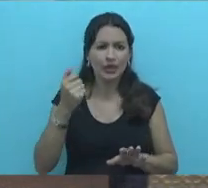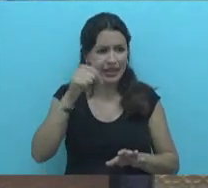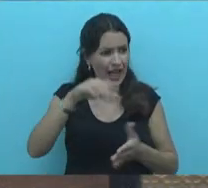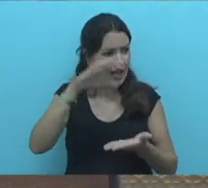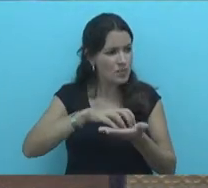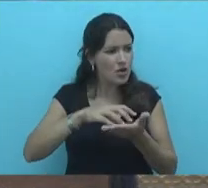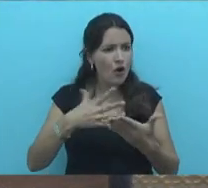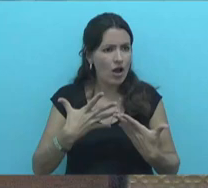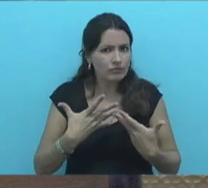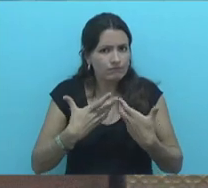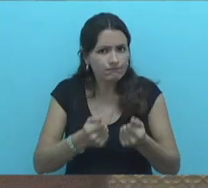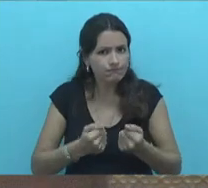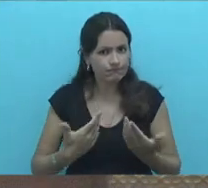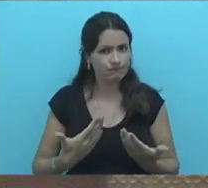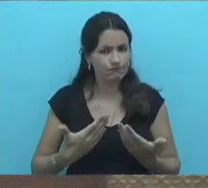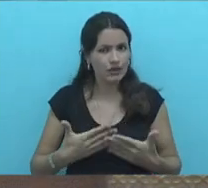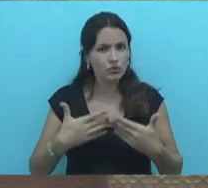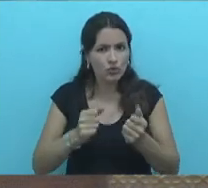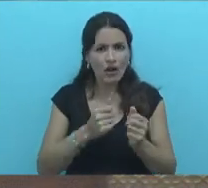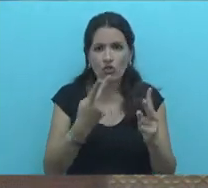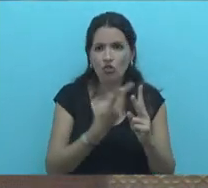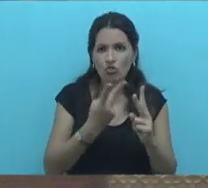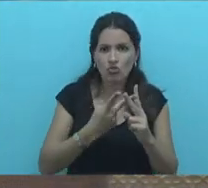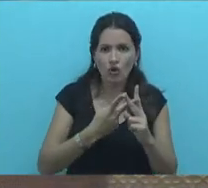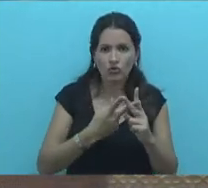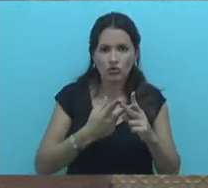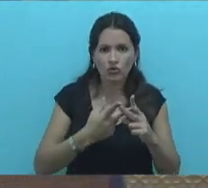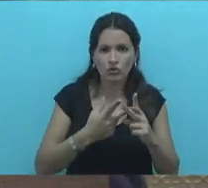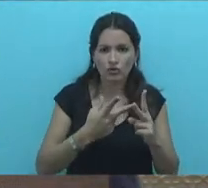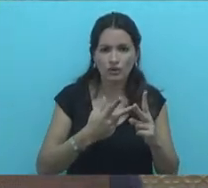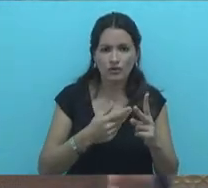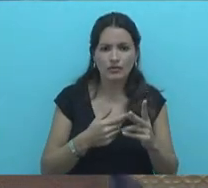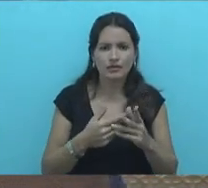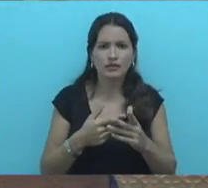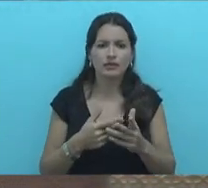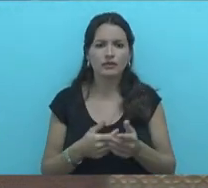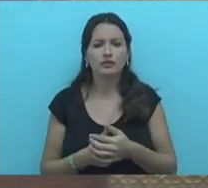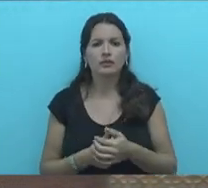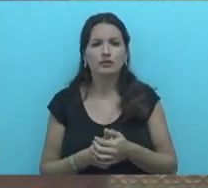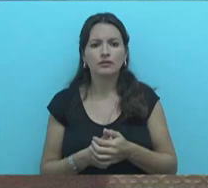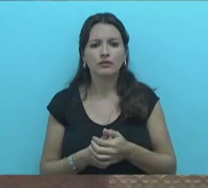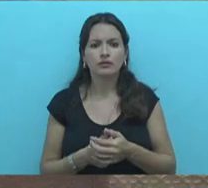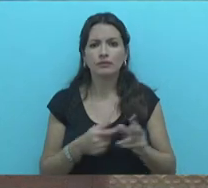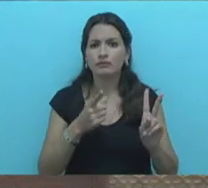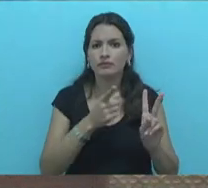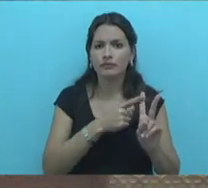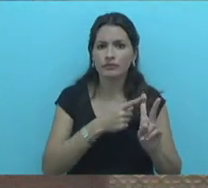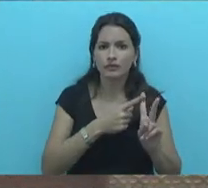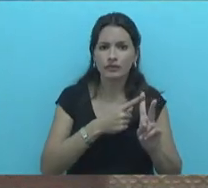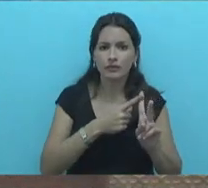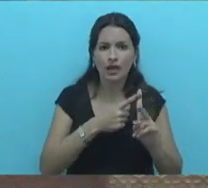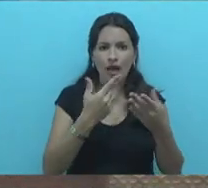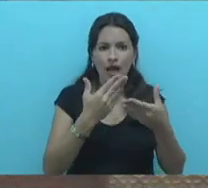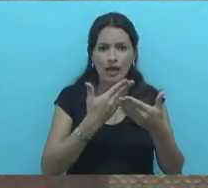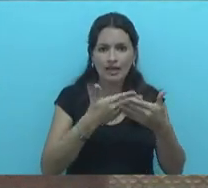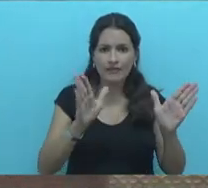dos conceptos que generalmente se dicen como si existieran en la naturaleza y no existen en la naturaleza. La libertad de expresión,